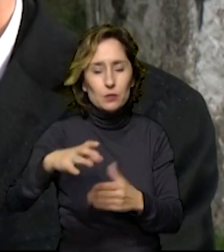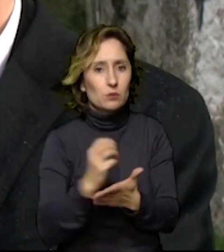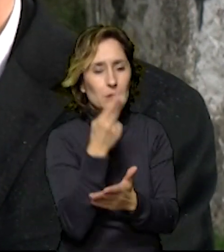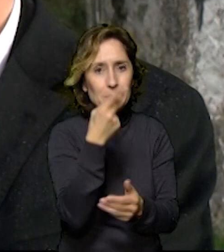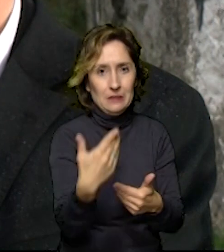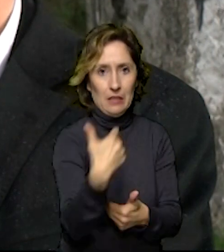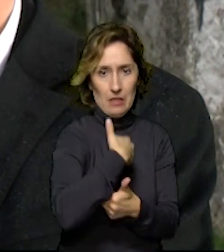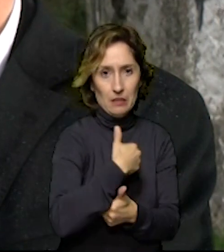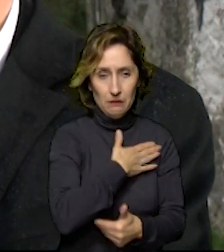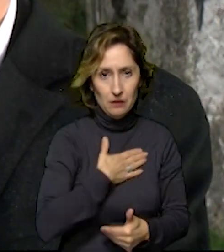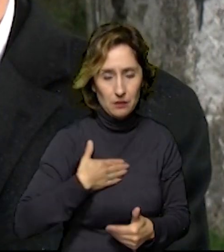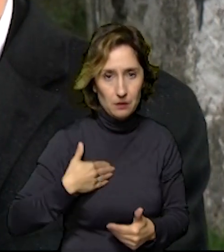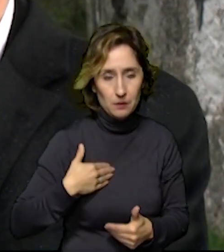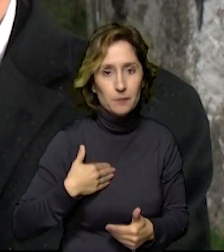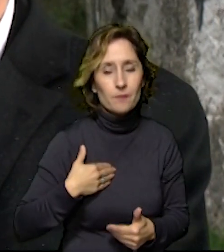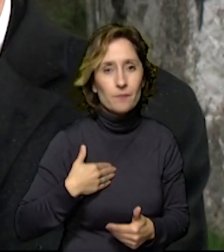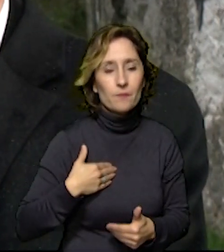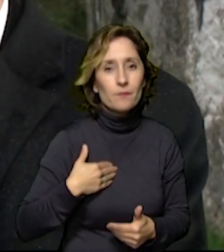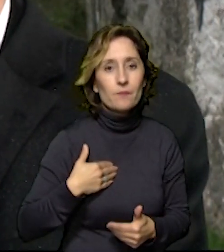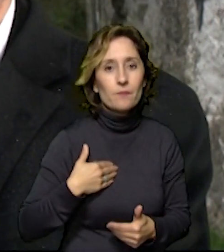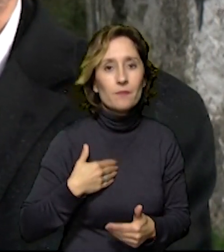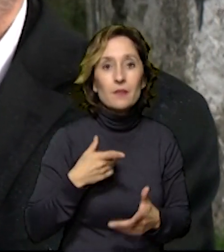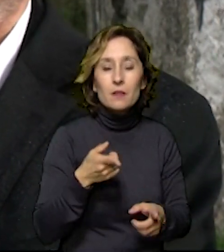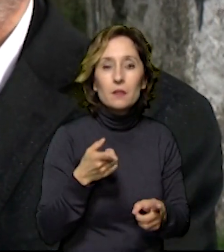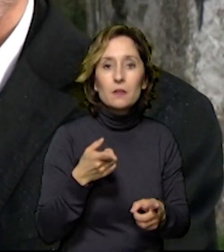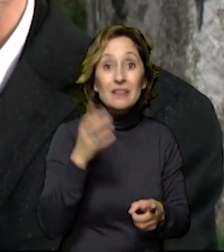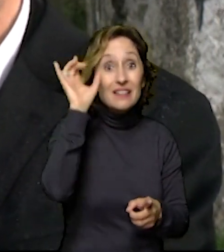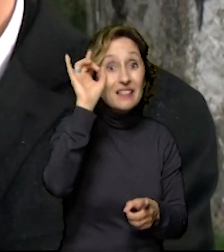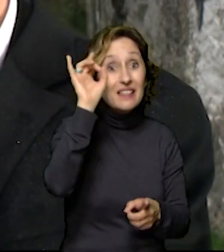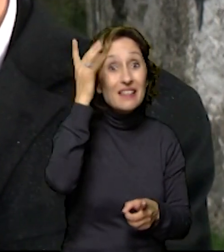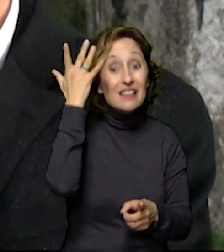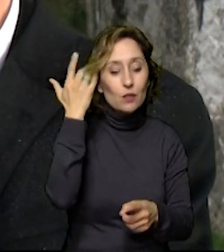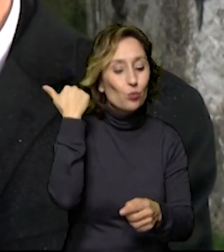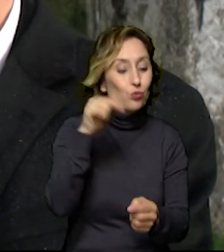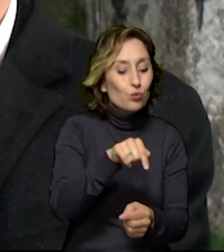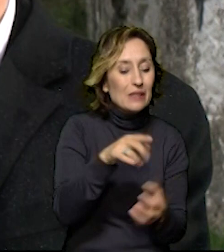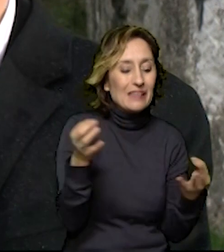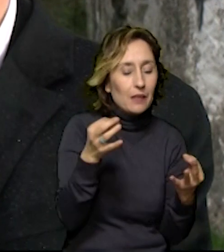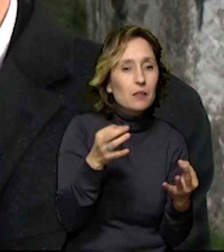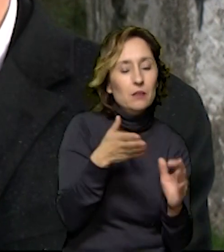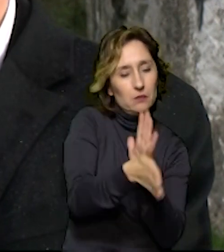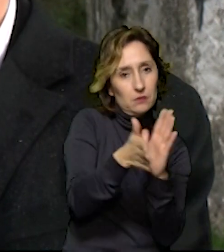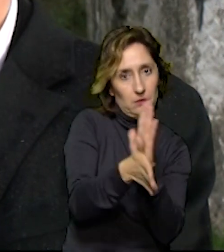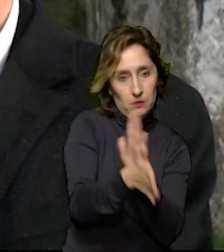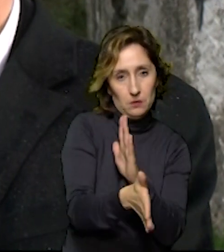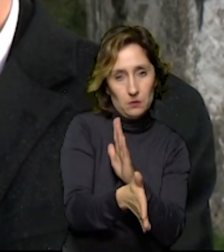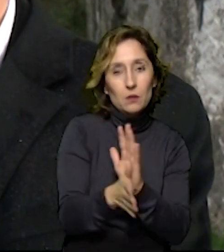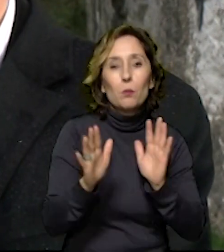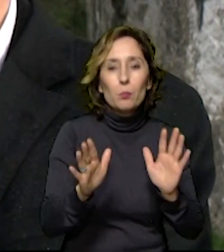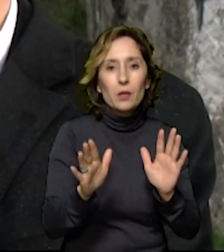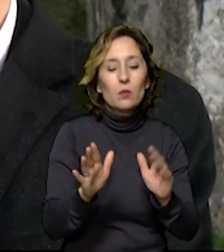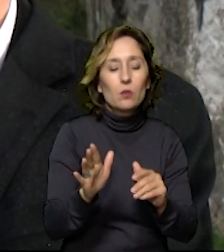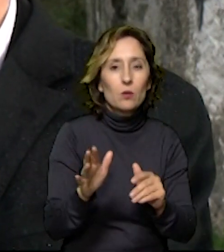visitar, para poder explicar siempre desde esa idea lo que pasó aquí, pero siempre desde esa idea de